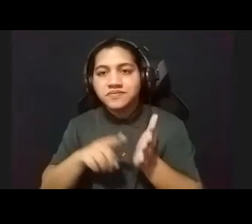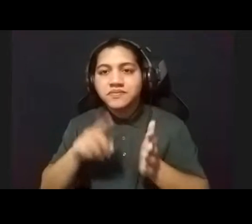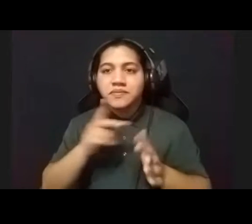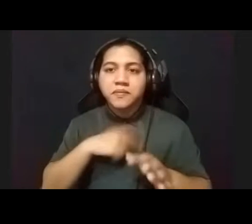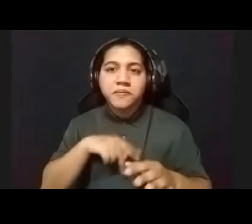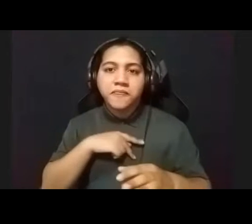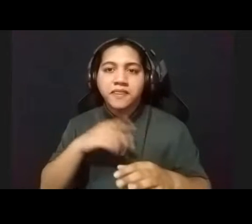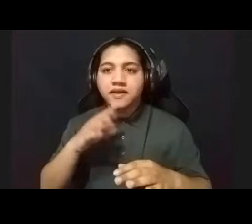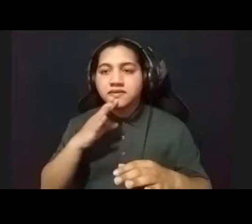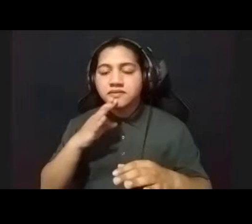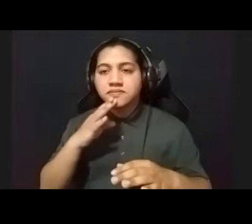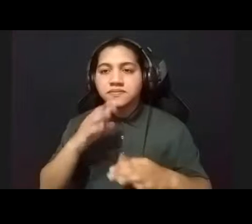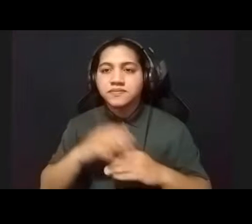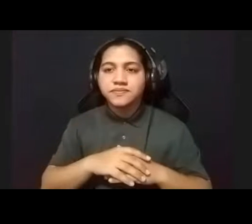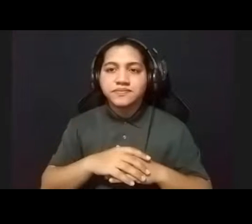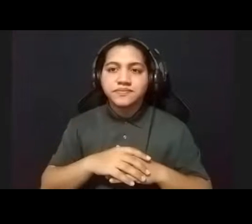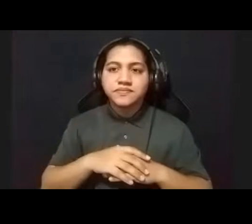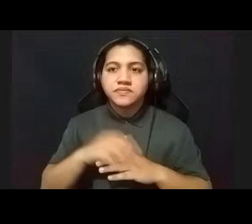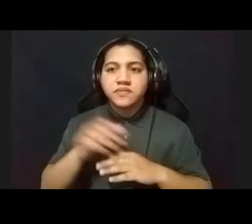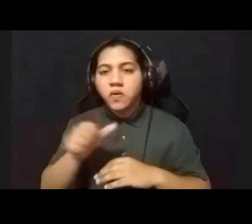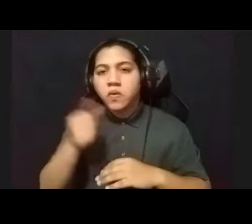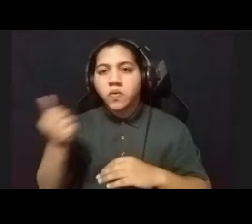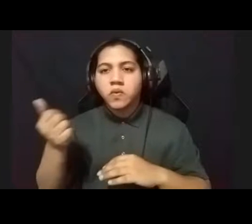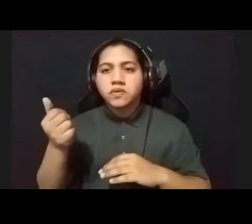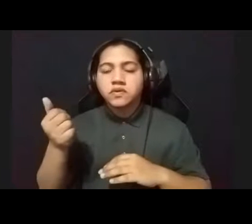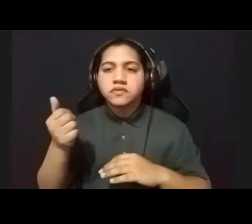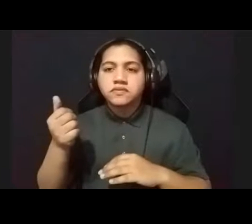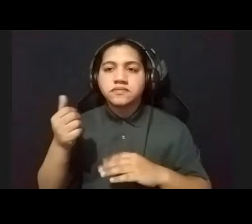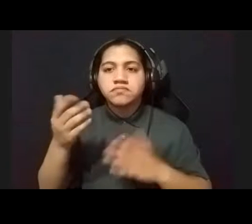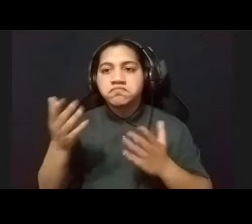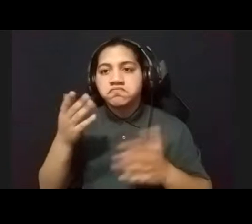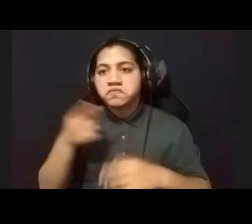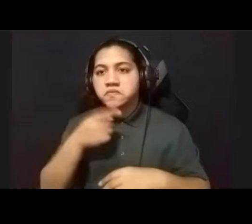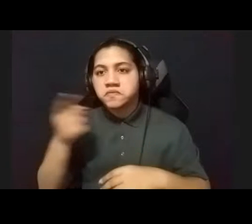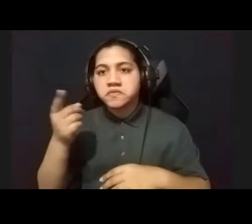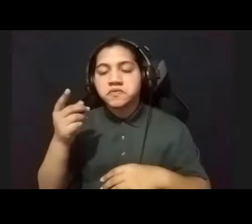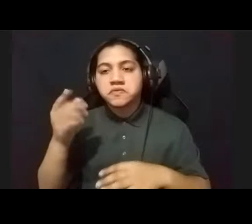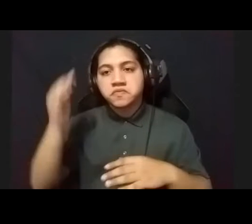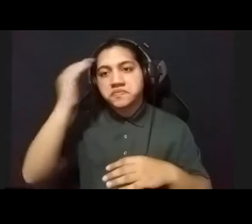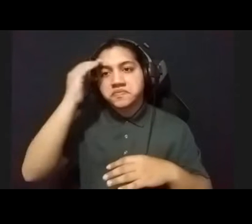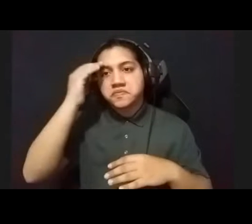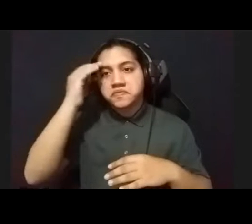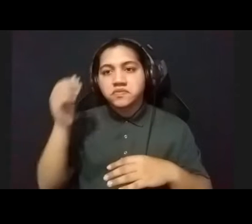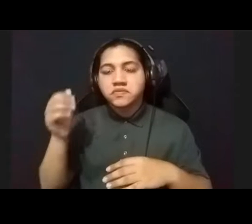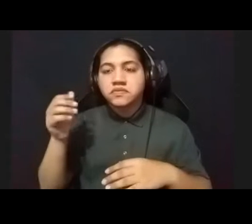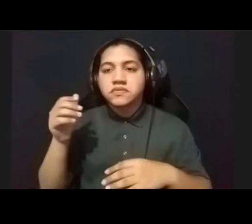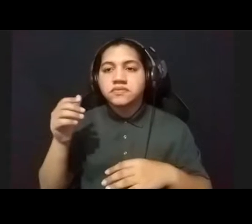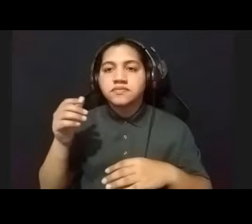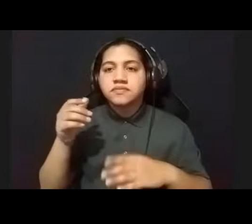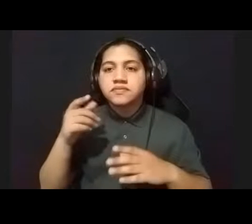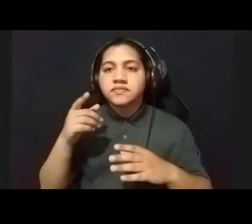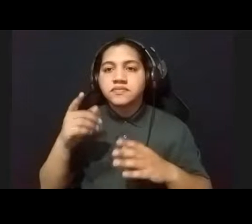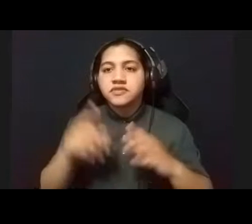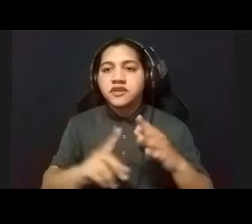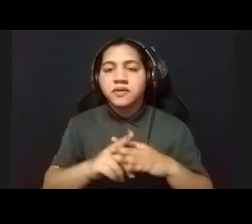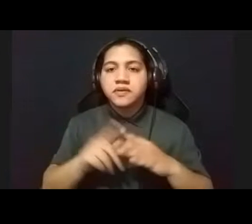cual estamos hablando. Otra versión maravillosa que seguramente todos ustedes la conocen es la versión que aparece en